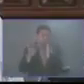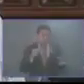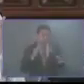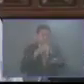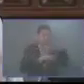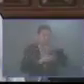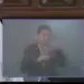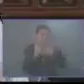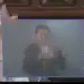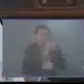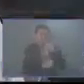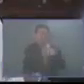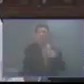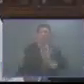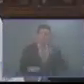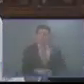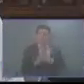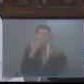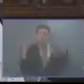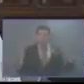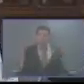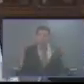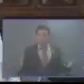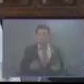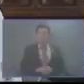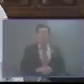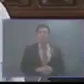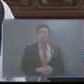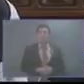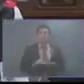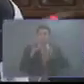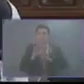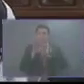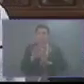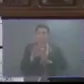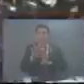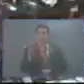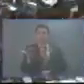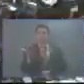oscuridad van a tender a desaparecer. Gracias.